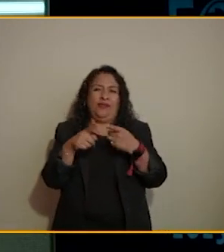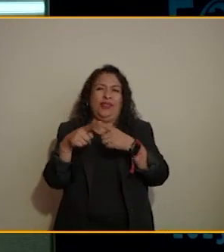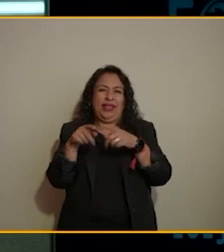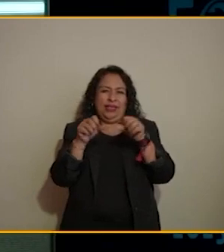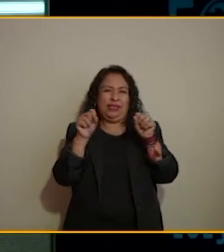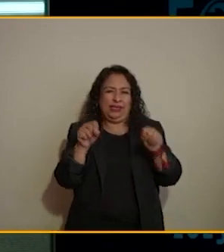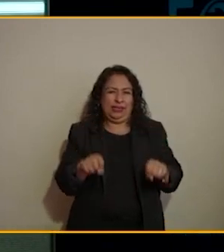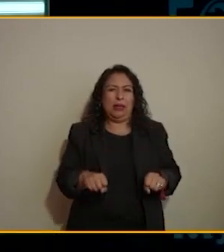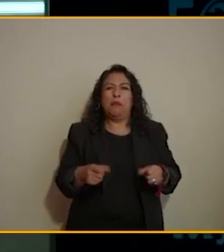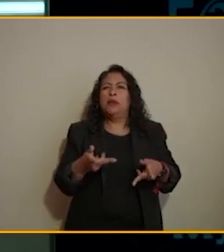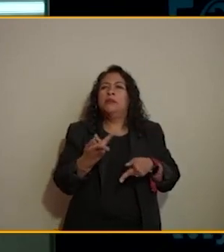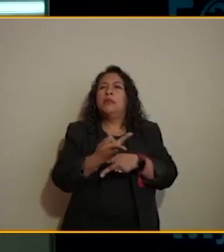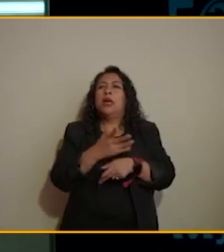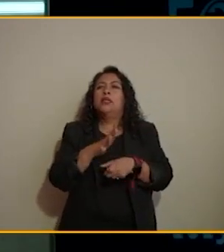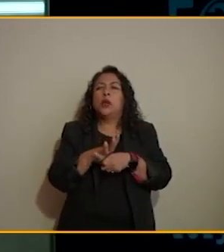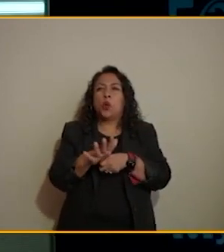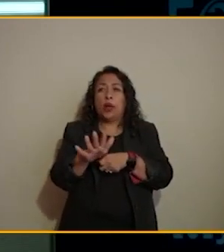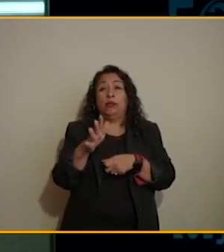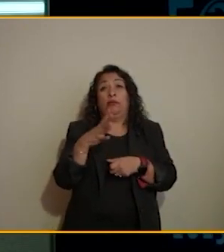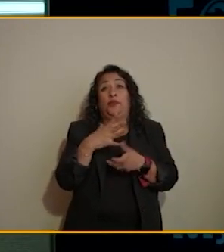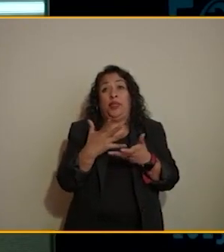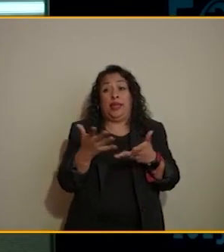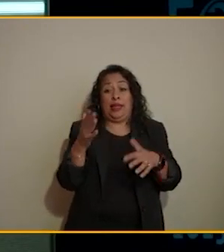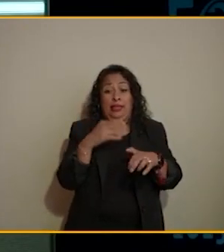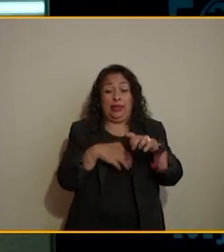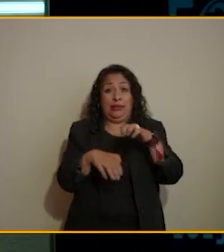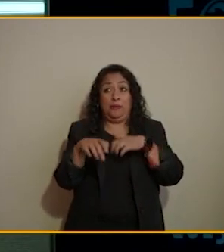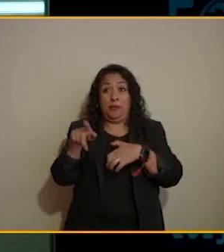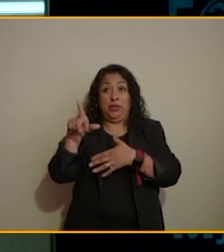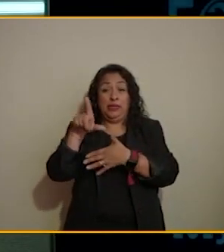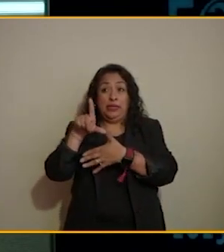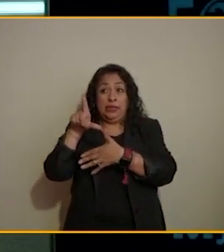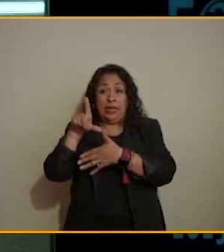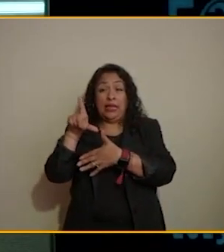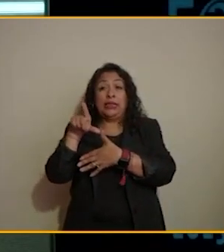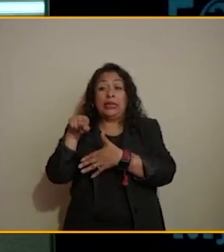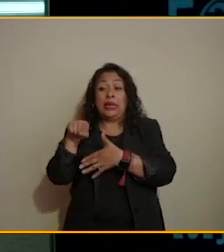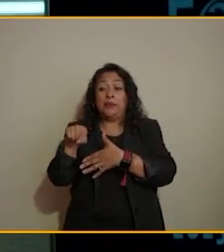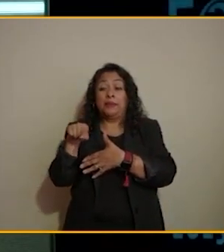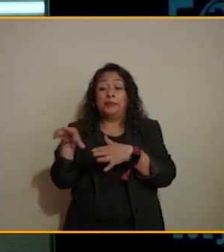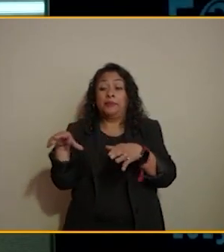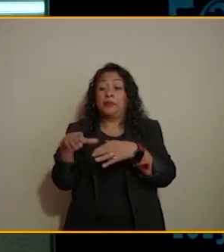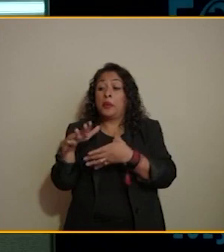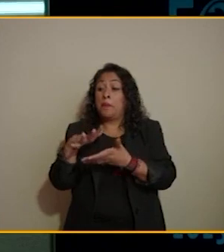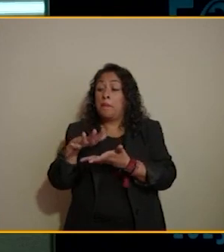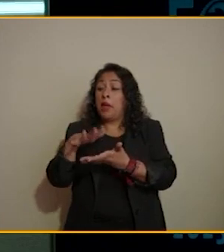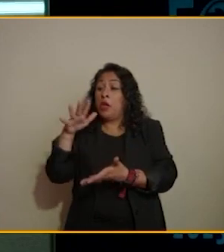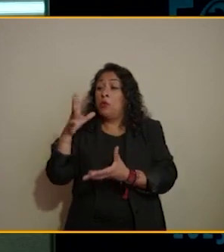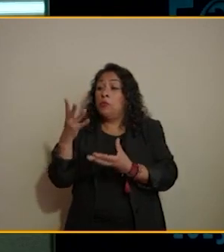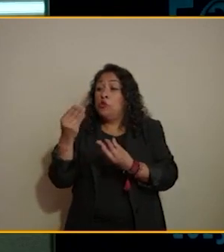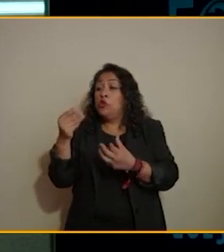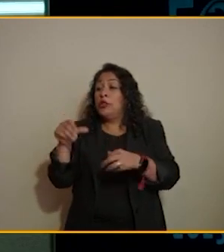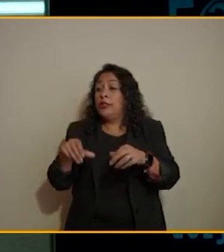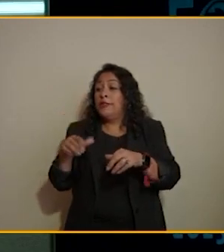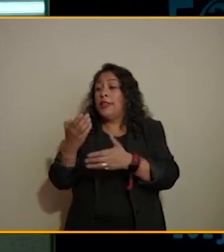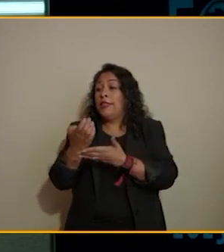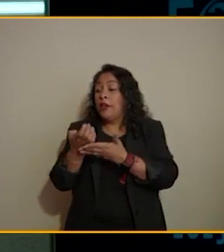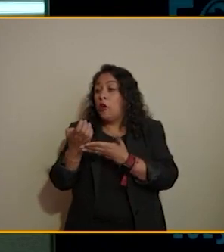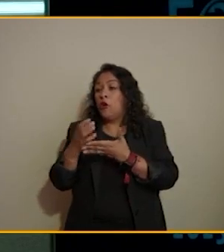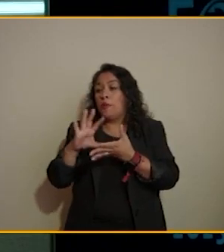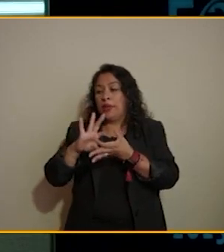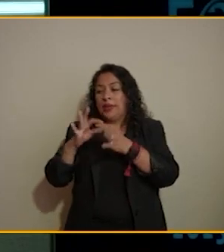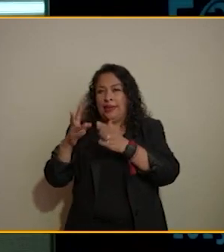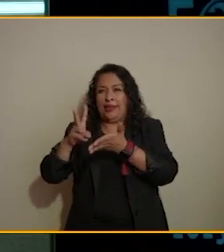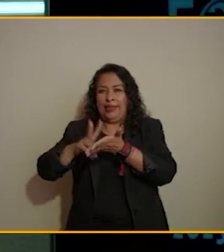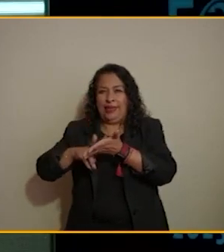sistemas productivos? Grandes empresas en América Latina son los que concentran la mayor actividad económica de las cadenas de